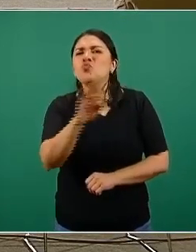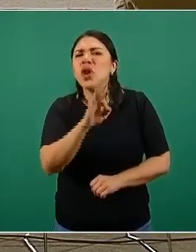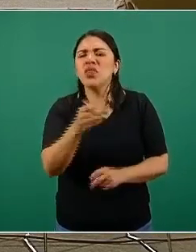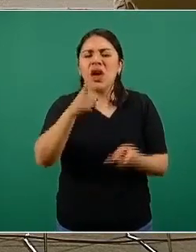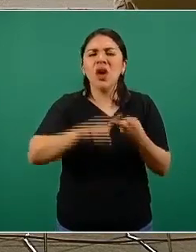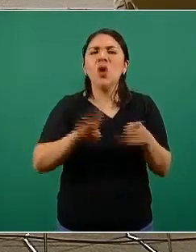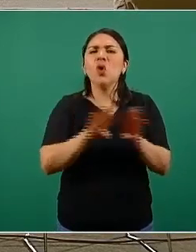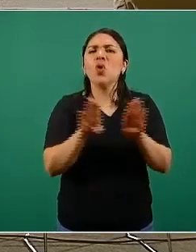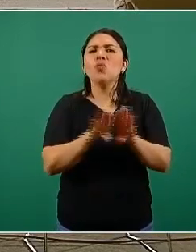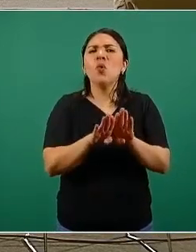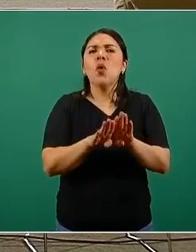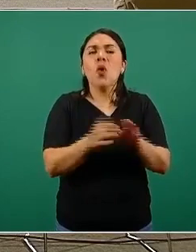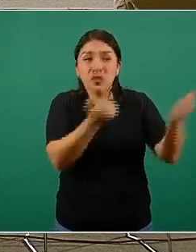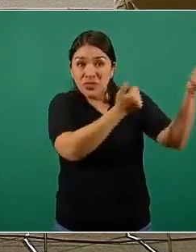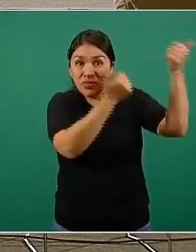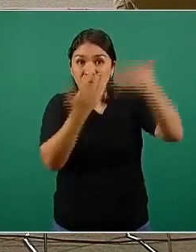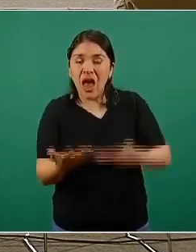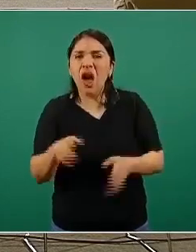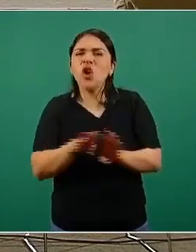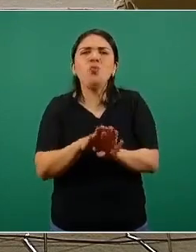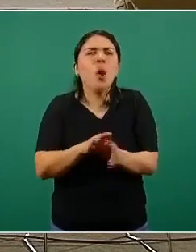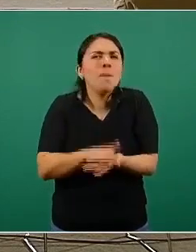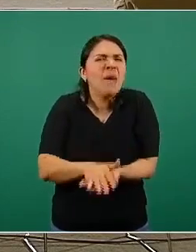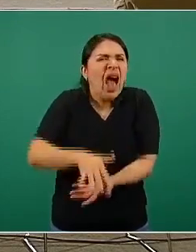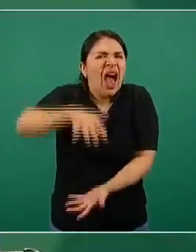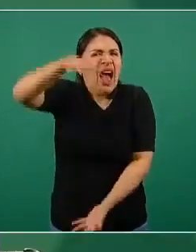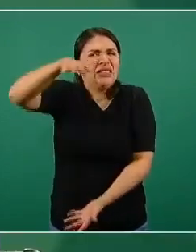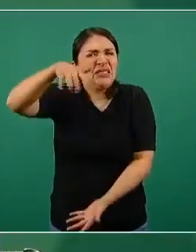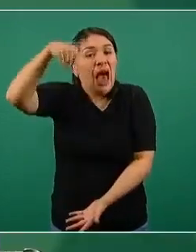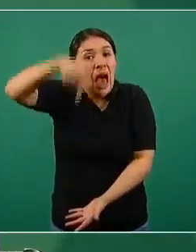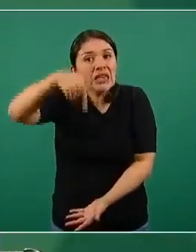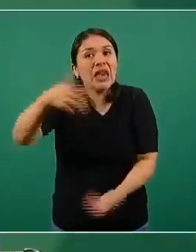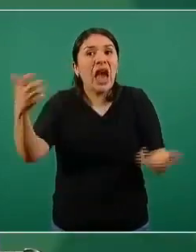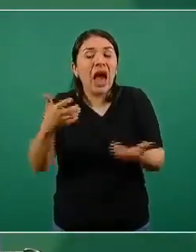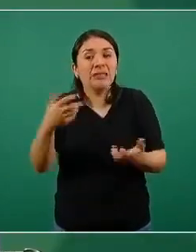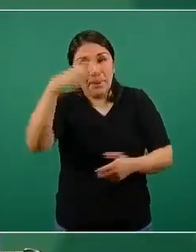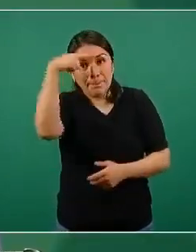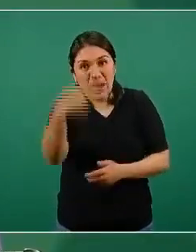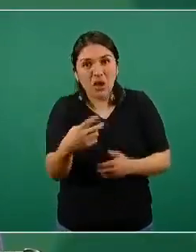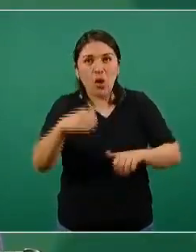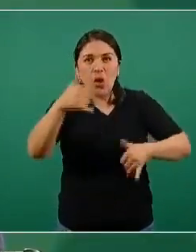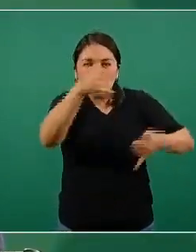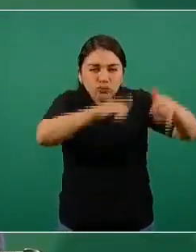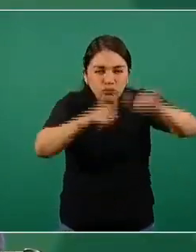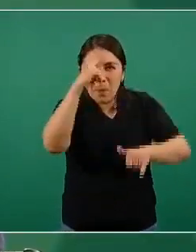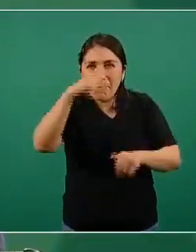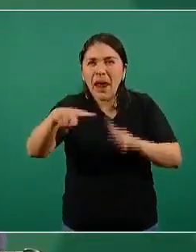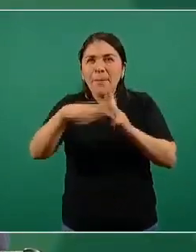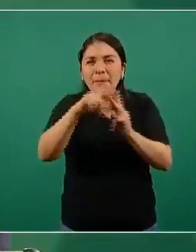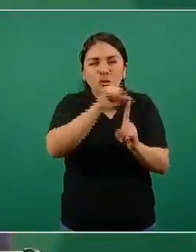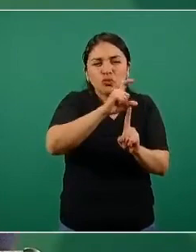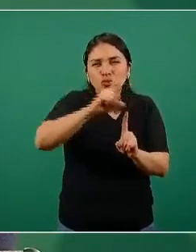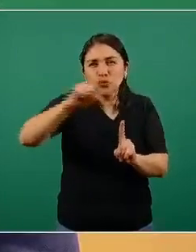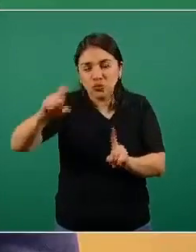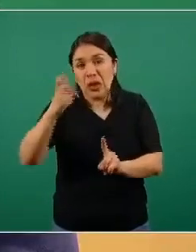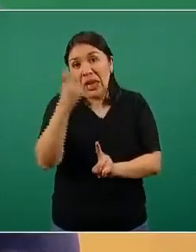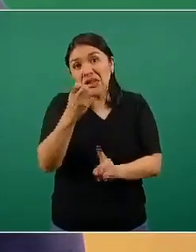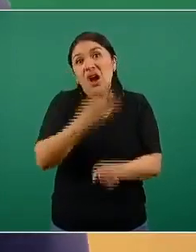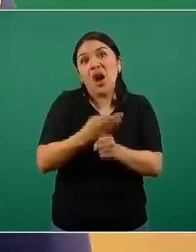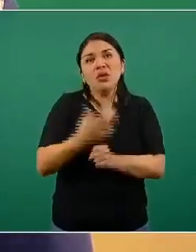de recibir el granel y tener un envase aquí. Entonces está revisando tanto el